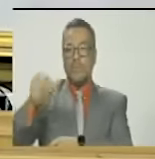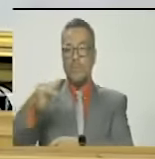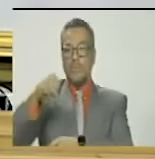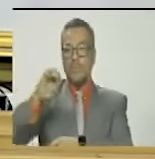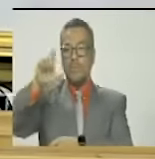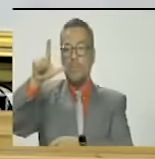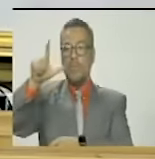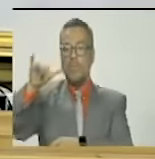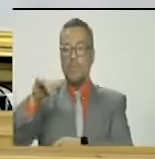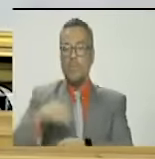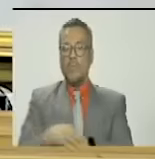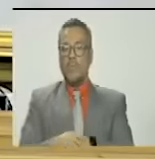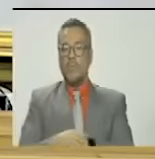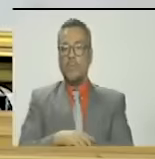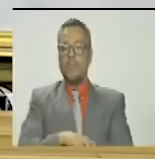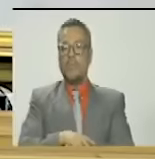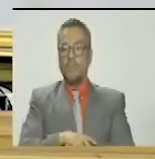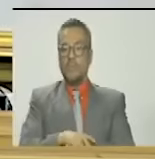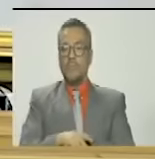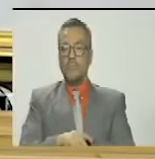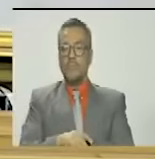Bienvenida.